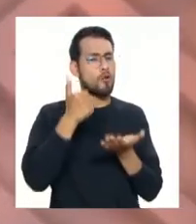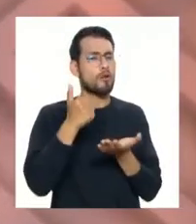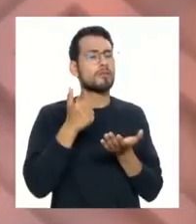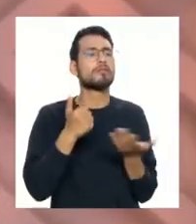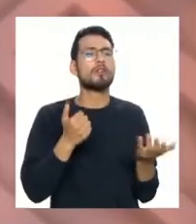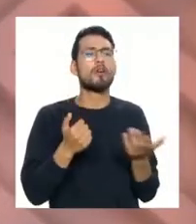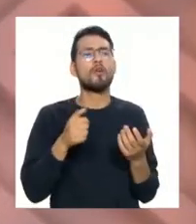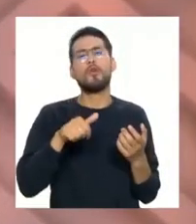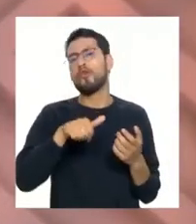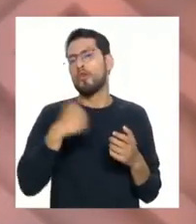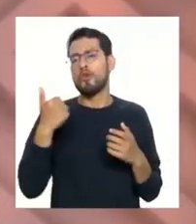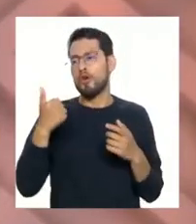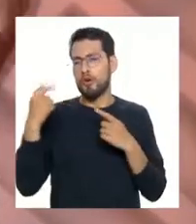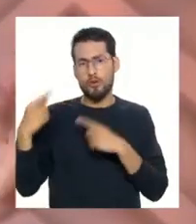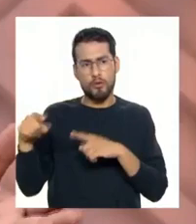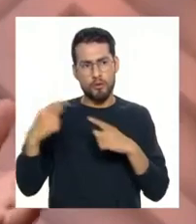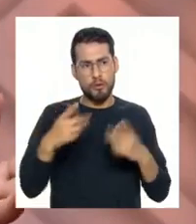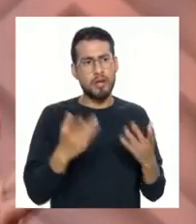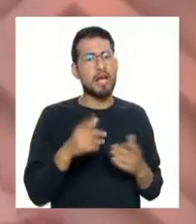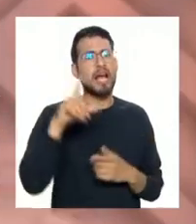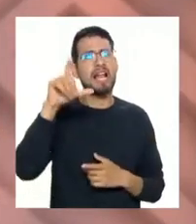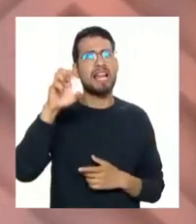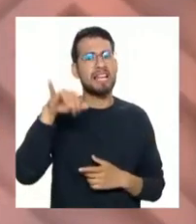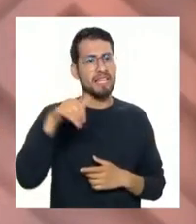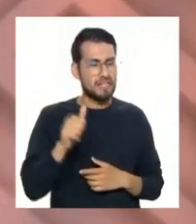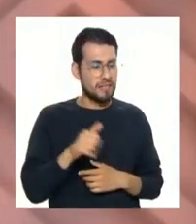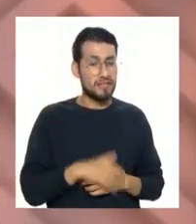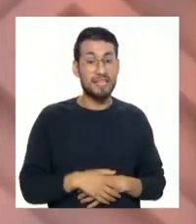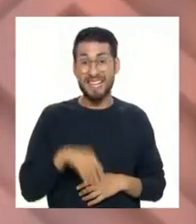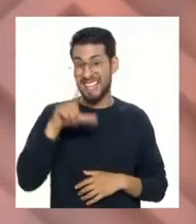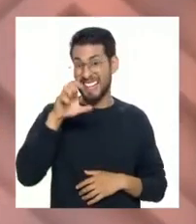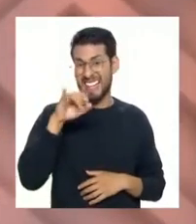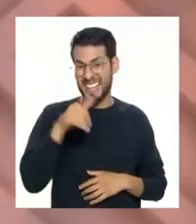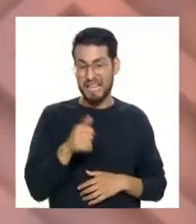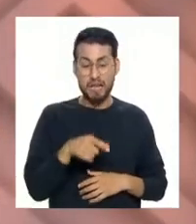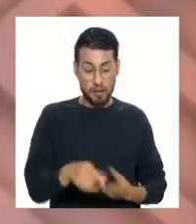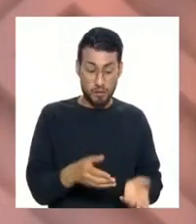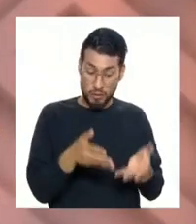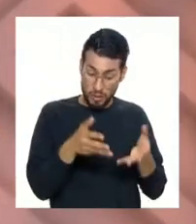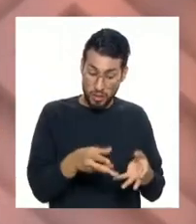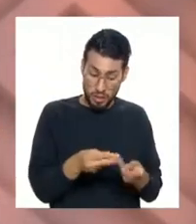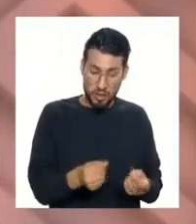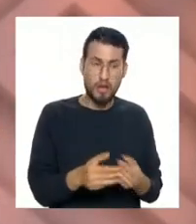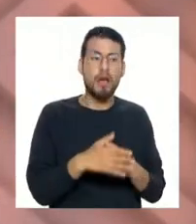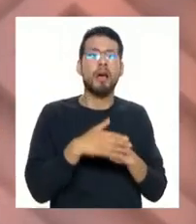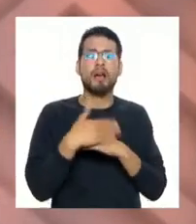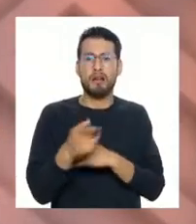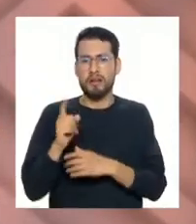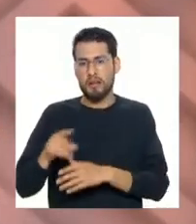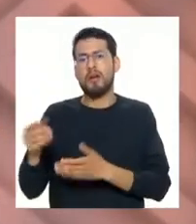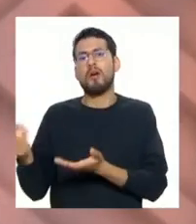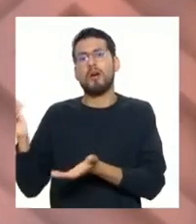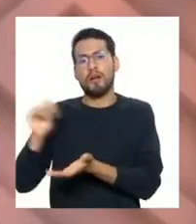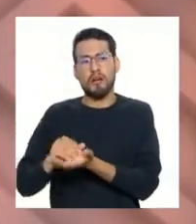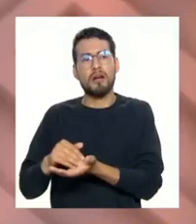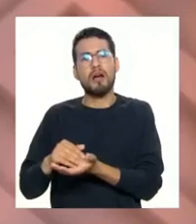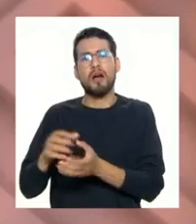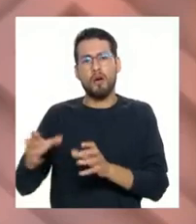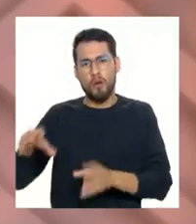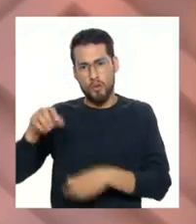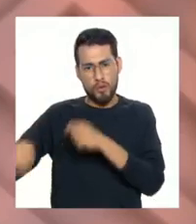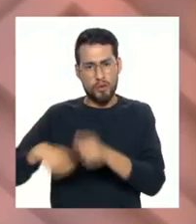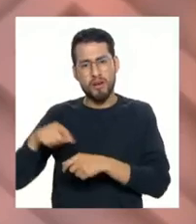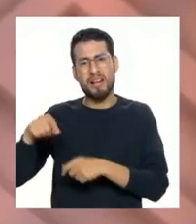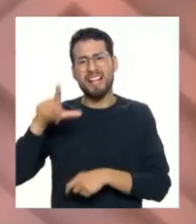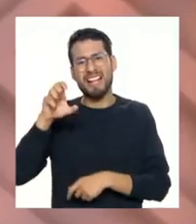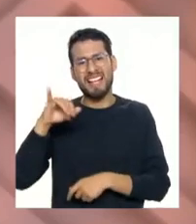bastante frente a soluciones como la lejía, ¿no? En el caso de la lejía, tú desinfectas y aún así tienes que volver a enjuagar, porque